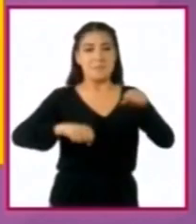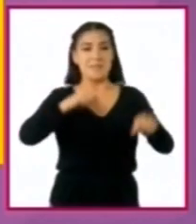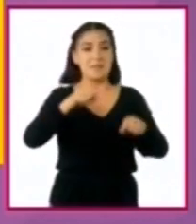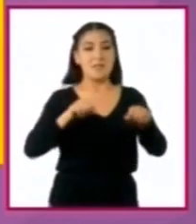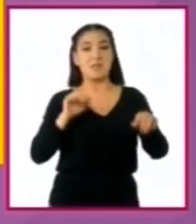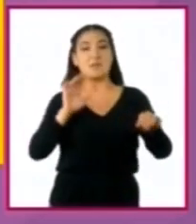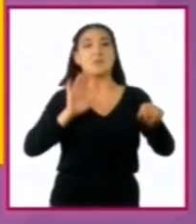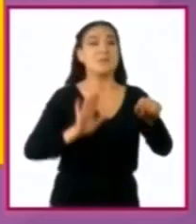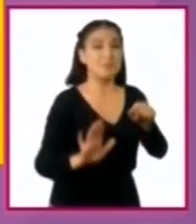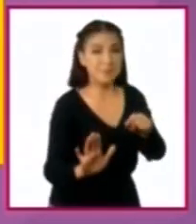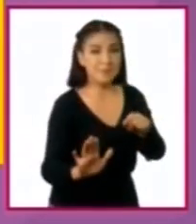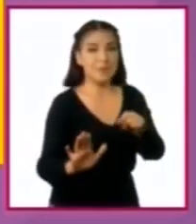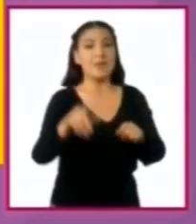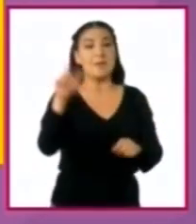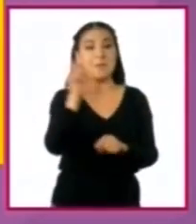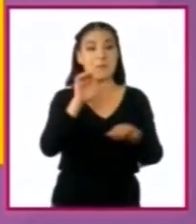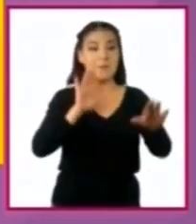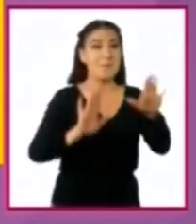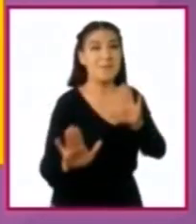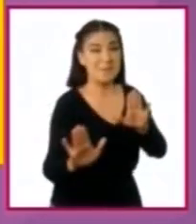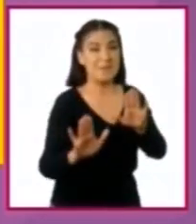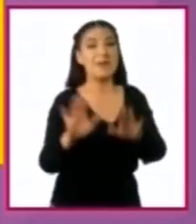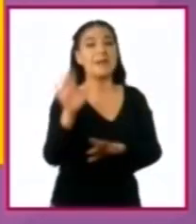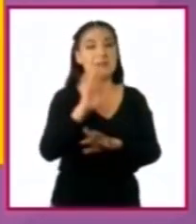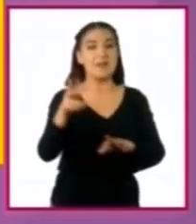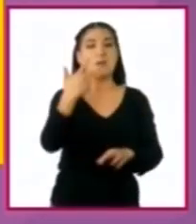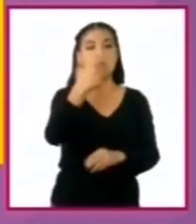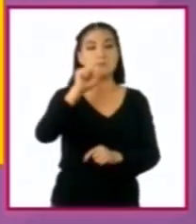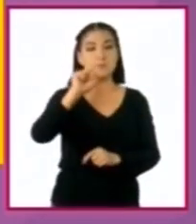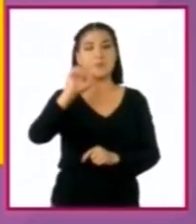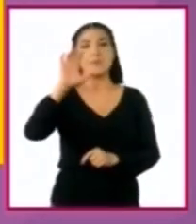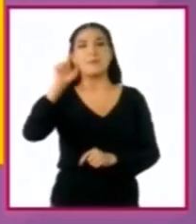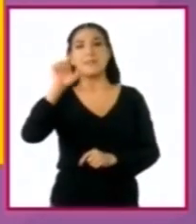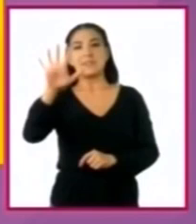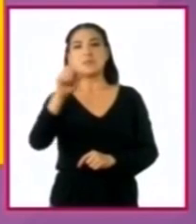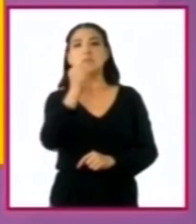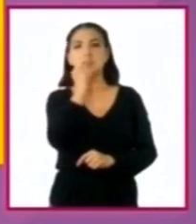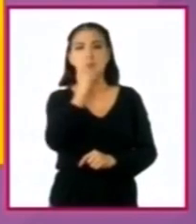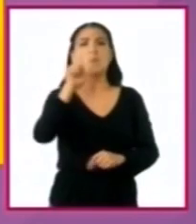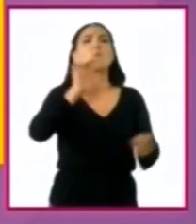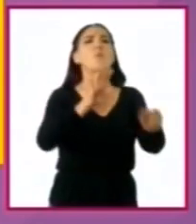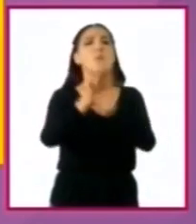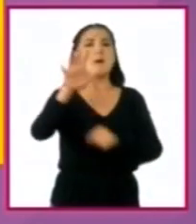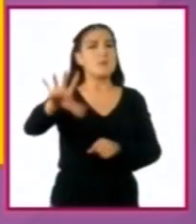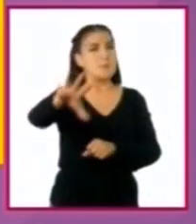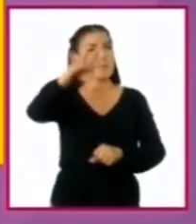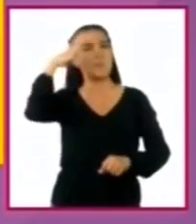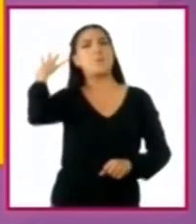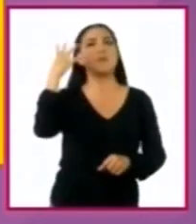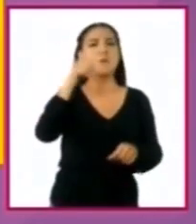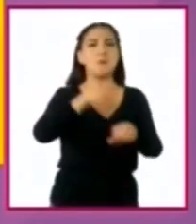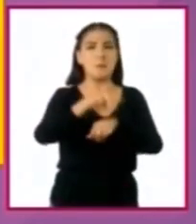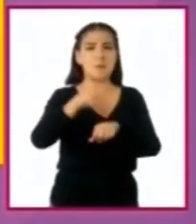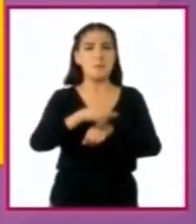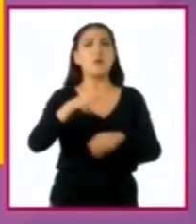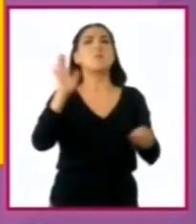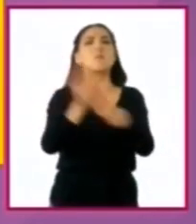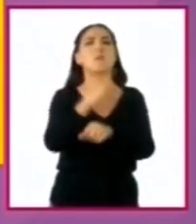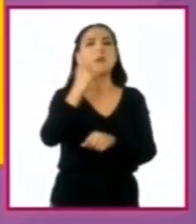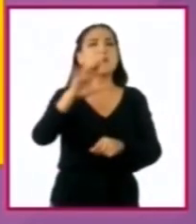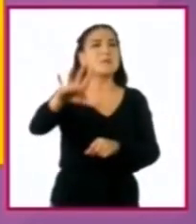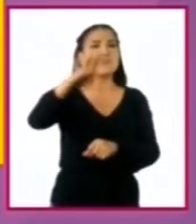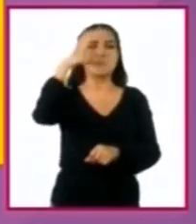detenerse 8.25 segundos. ¿Cuál es el valor de la aceleración? ¿Por qué la velocidad al final es